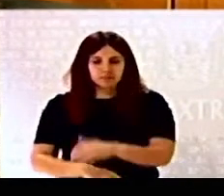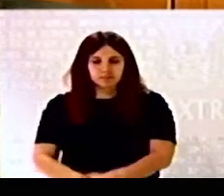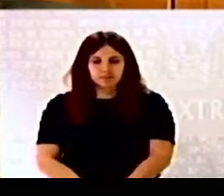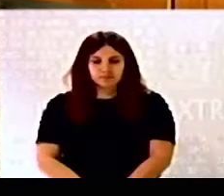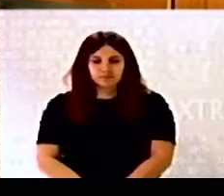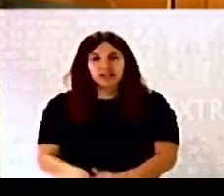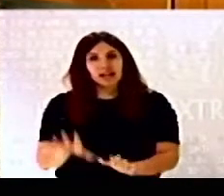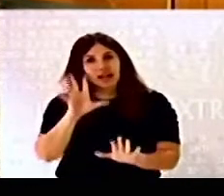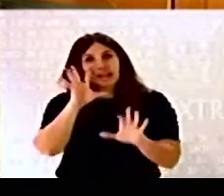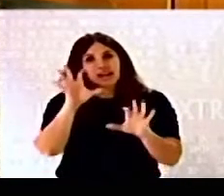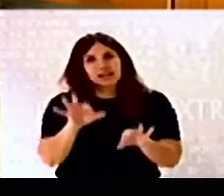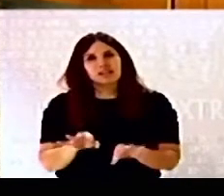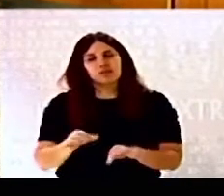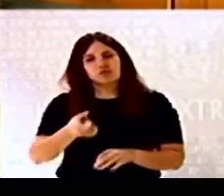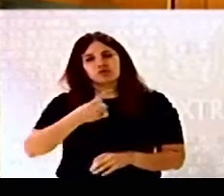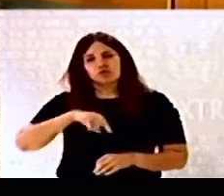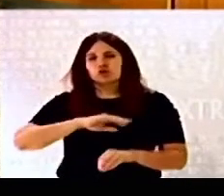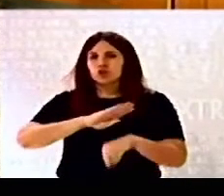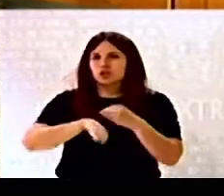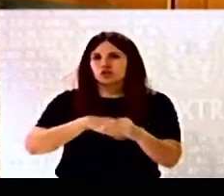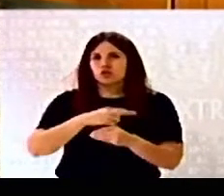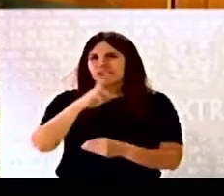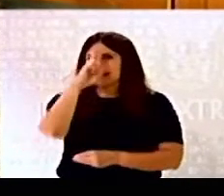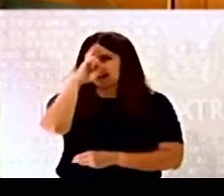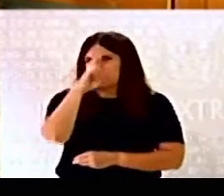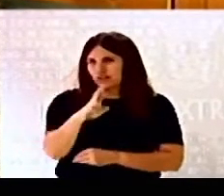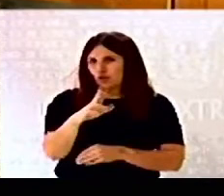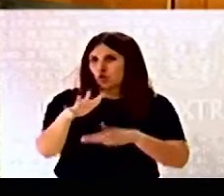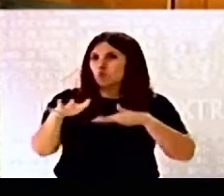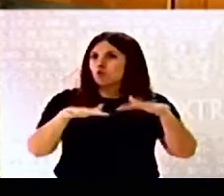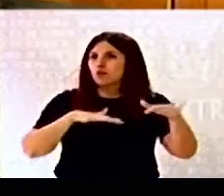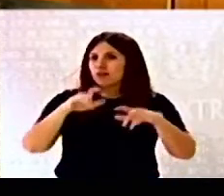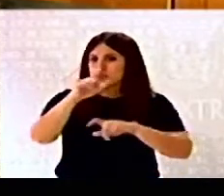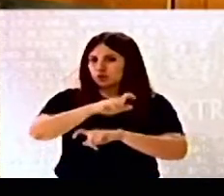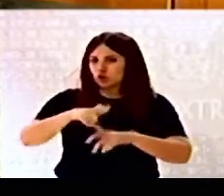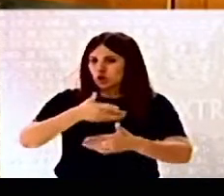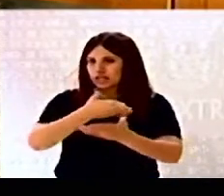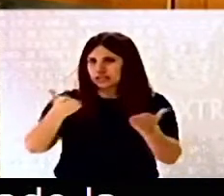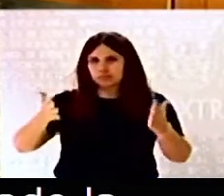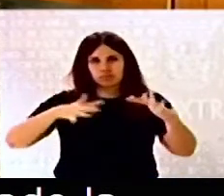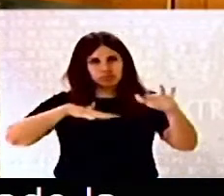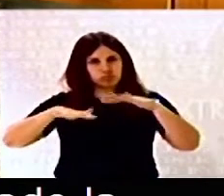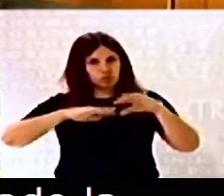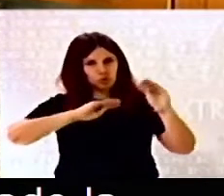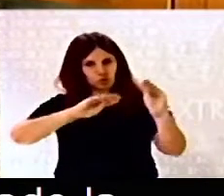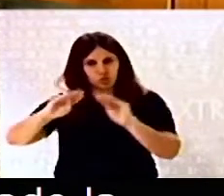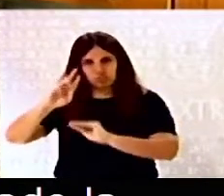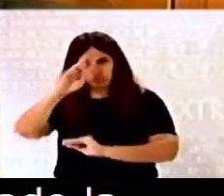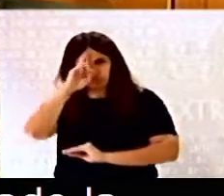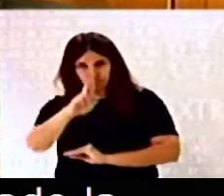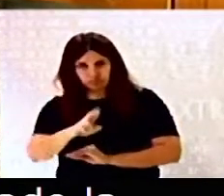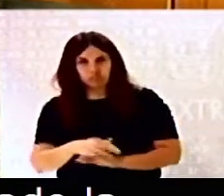hemos respetado la movilidad de las personas, también